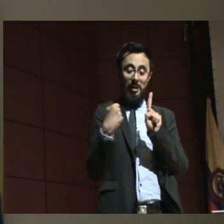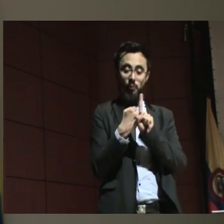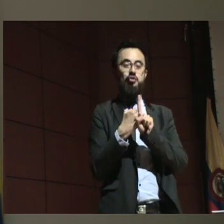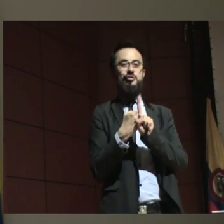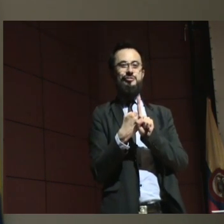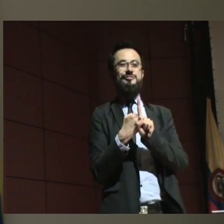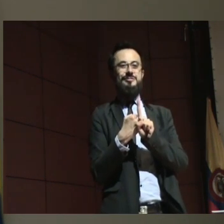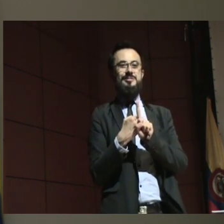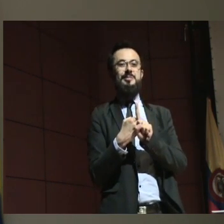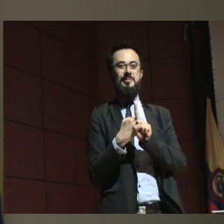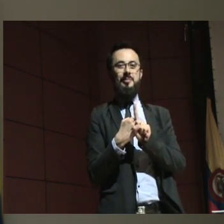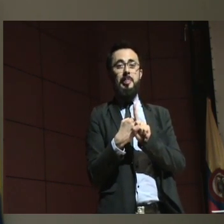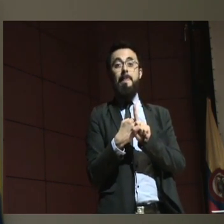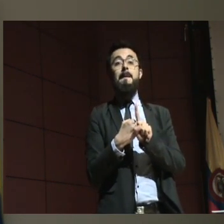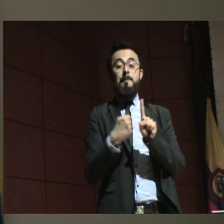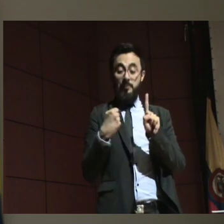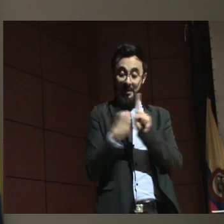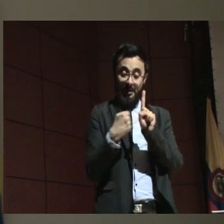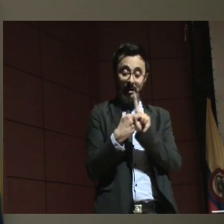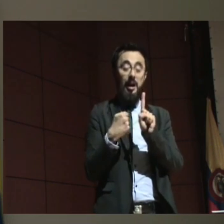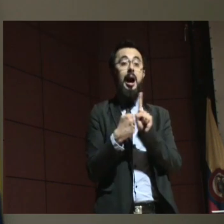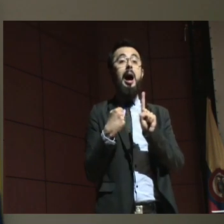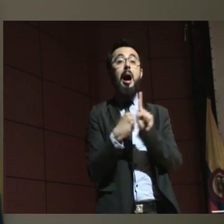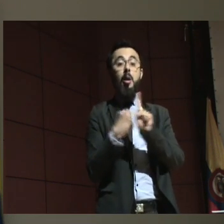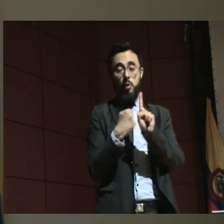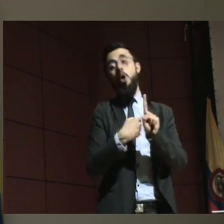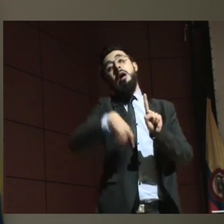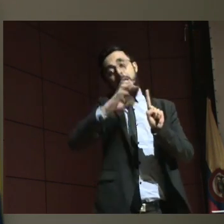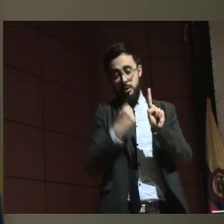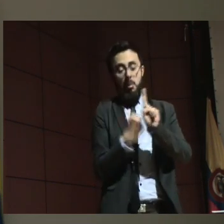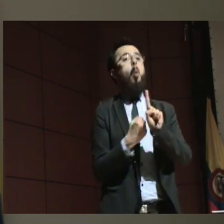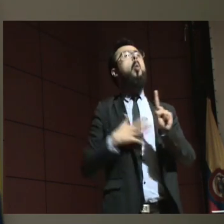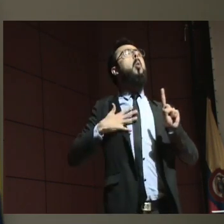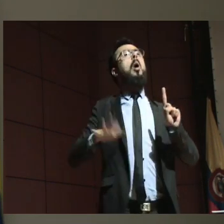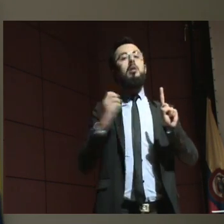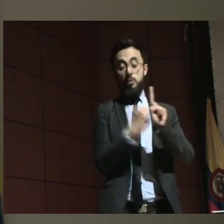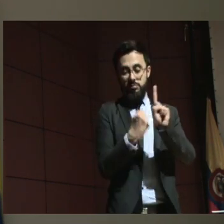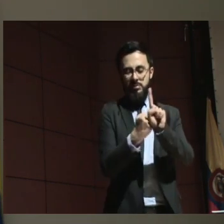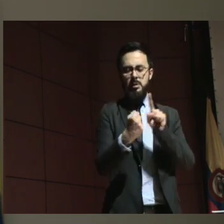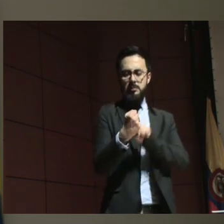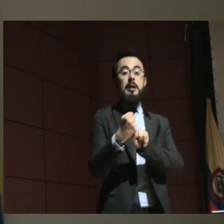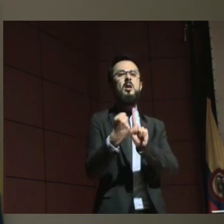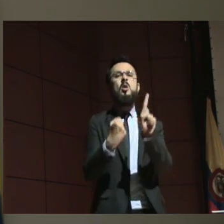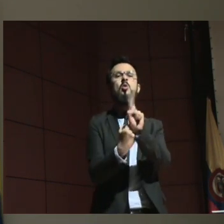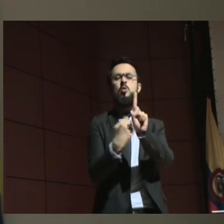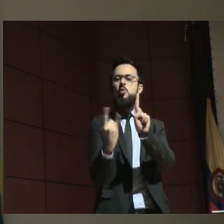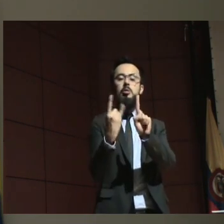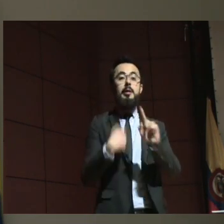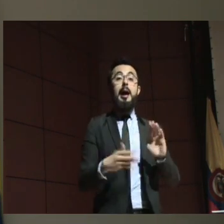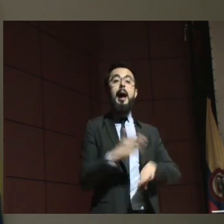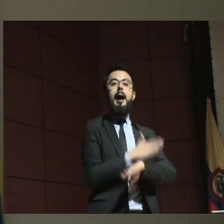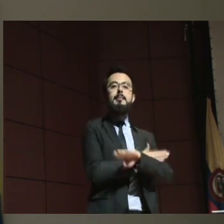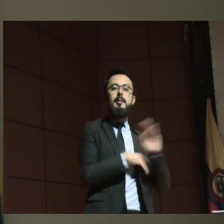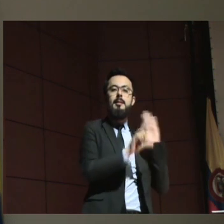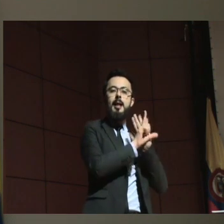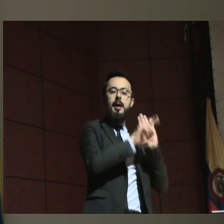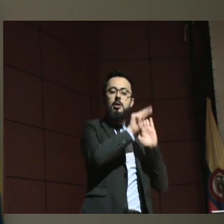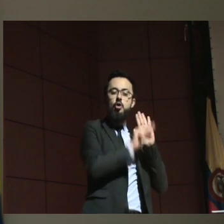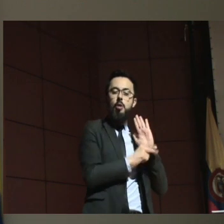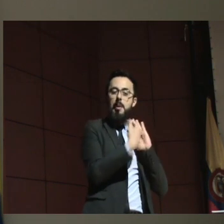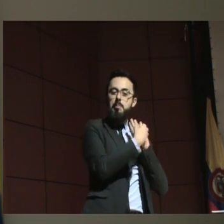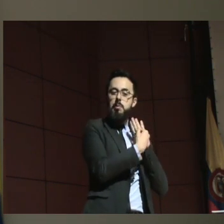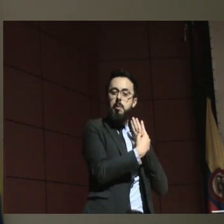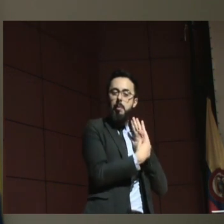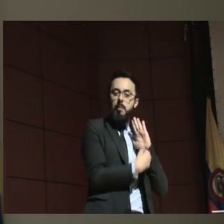y, por supuesto, deben tener unas salvaguardias para evitar que esos apoyos tengan influencias indebidas en las decisiones de las personas con discapacidad. Pero